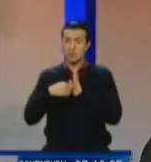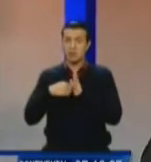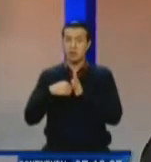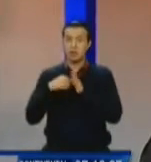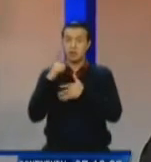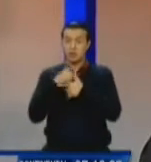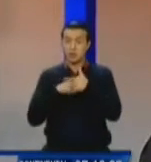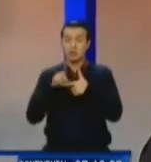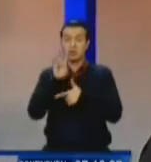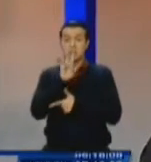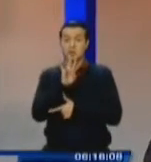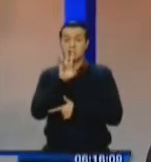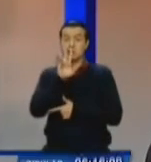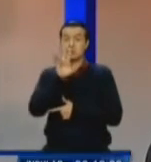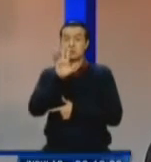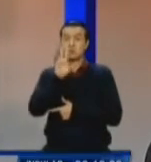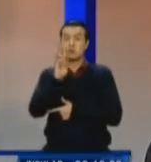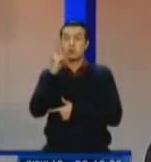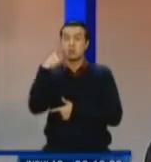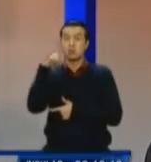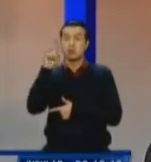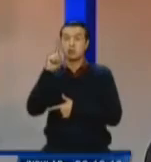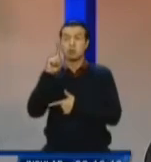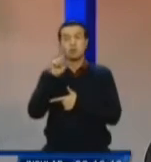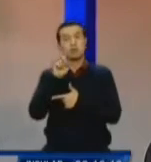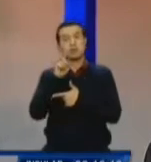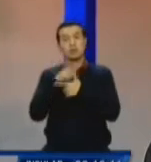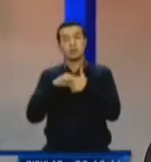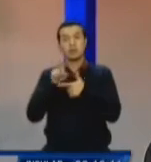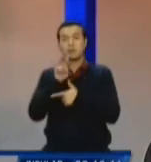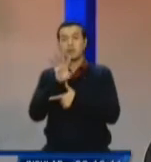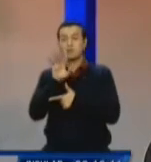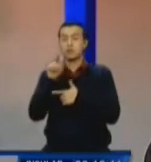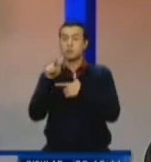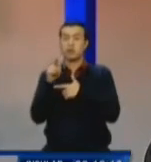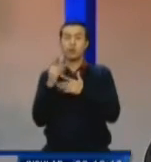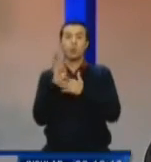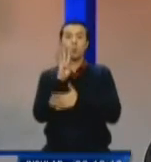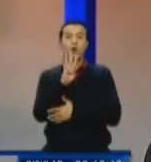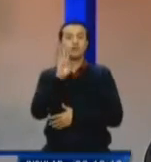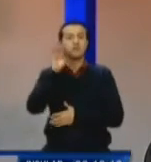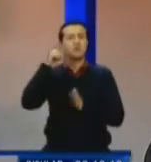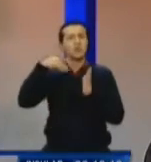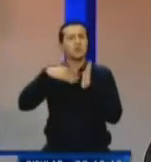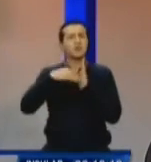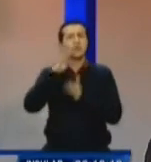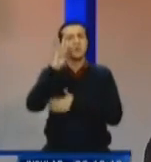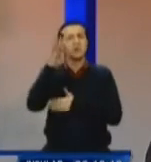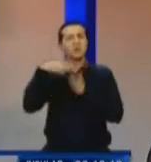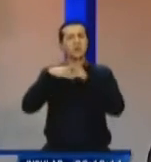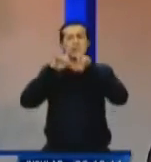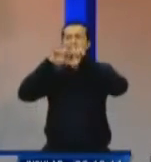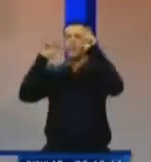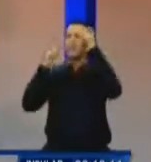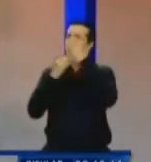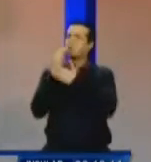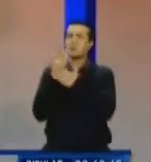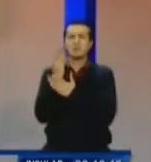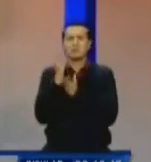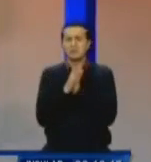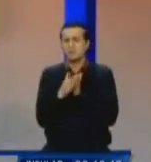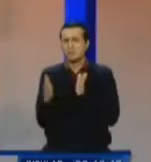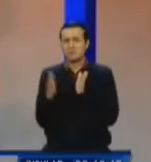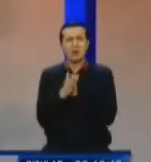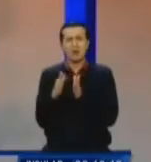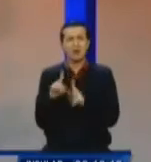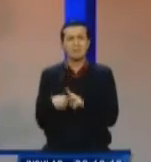76 millones para 25 mil estamos hablando de casi 4.000 nuevos proveedores para no cerrar en ese rango no más que desde el